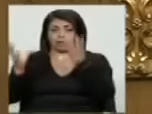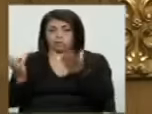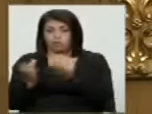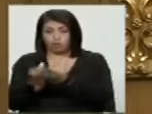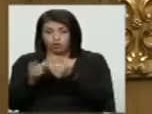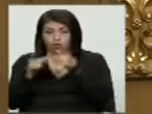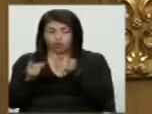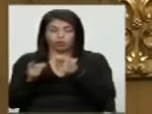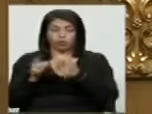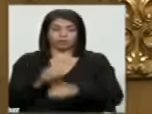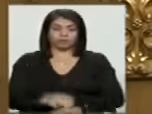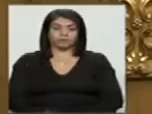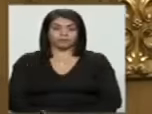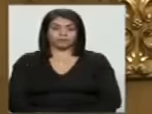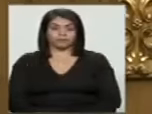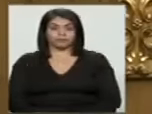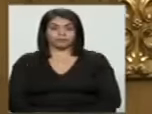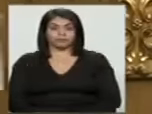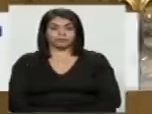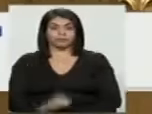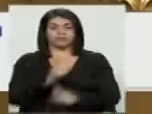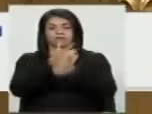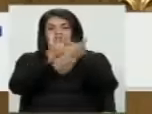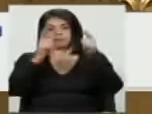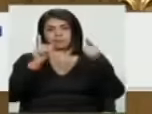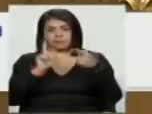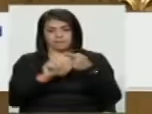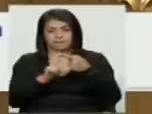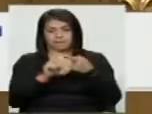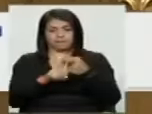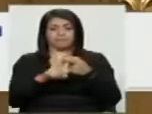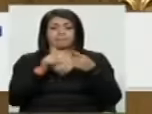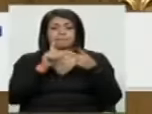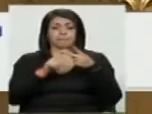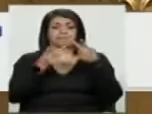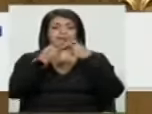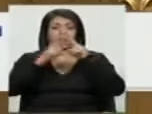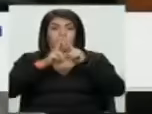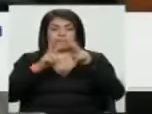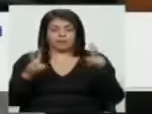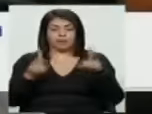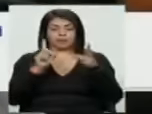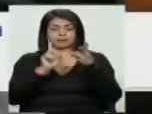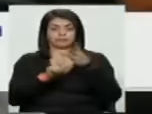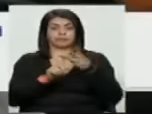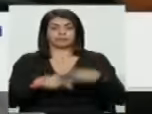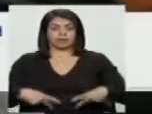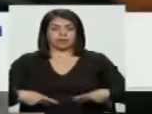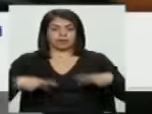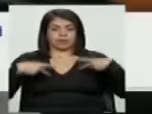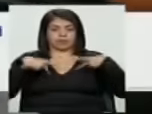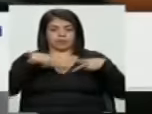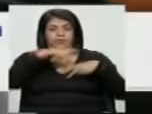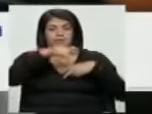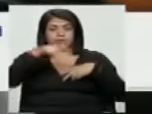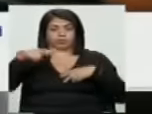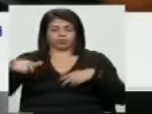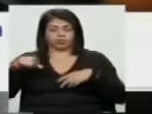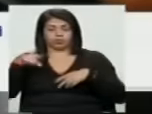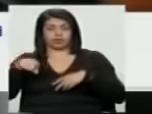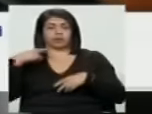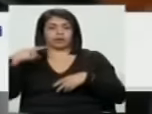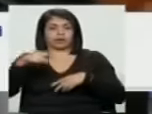entero a la libertad, a la paz y a la vida de los seres humanos